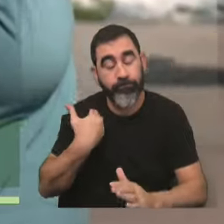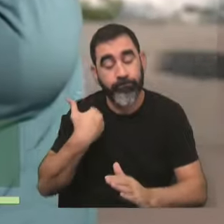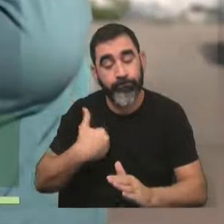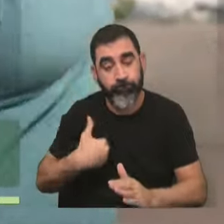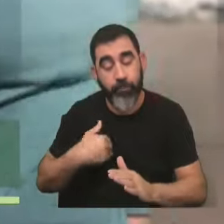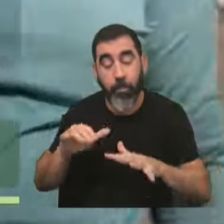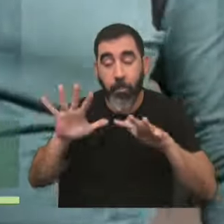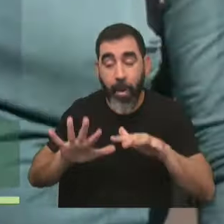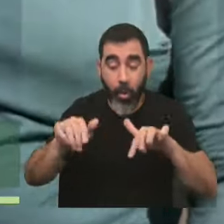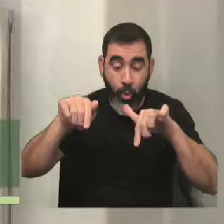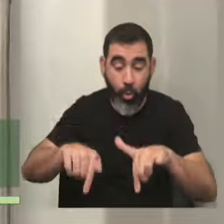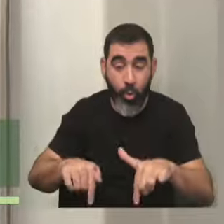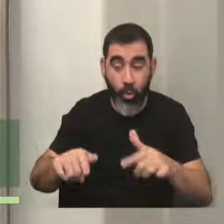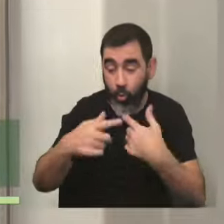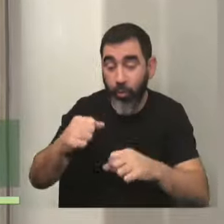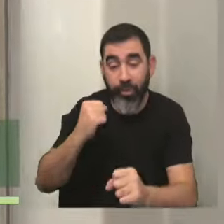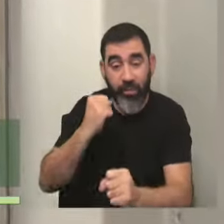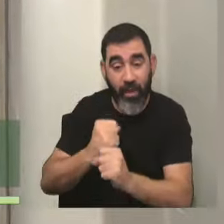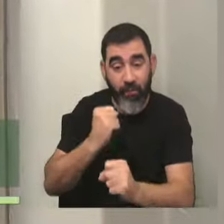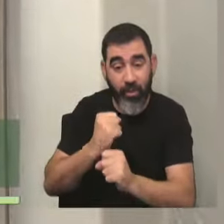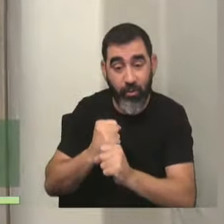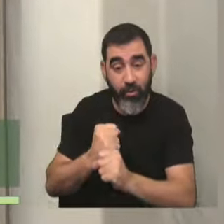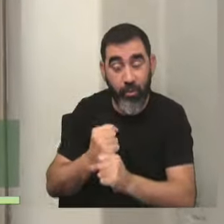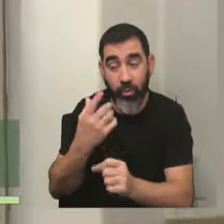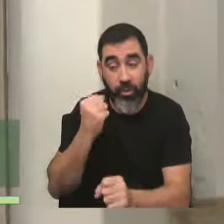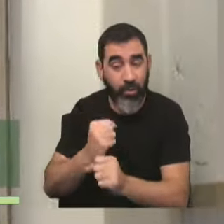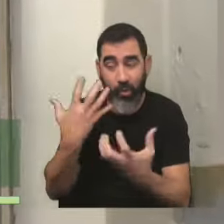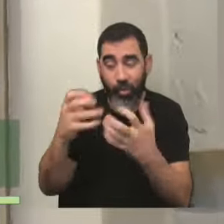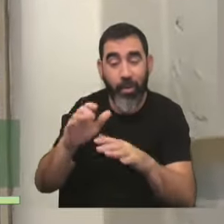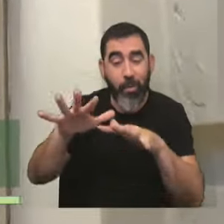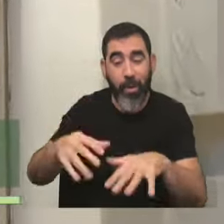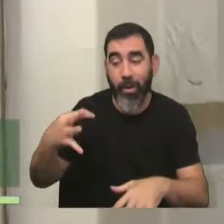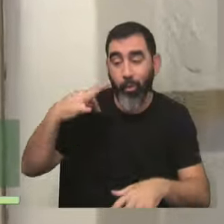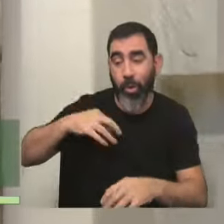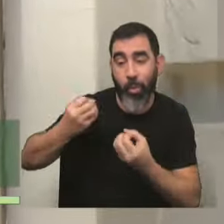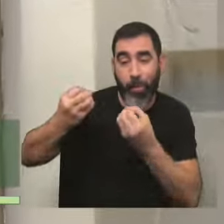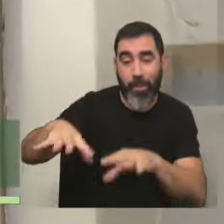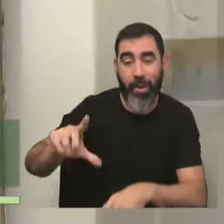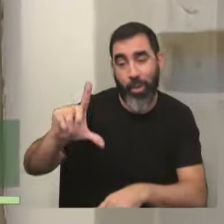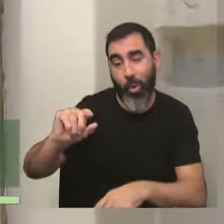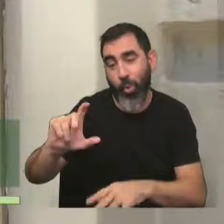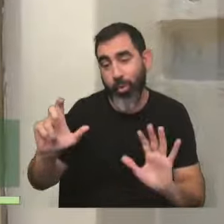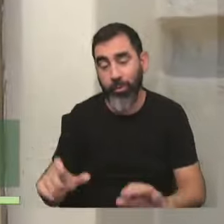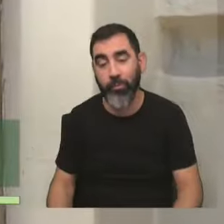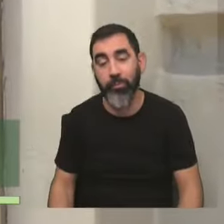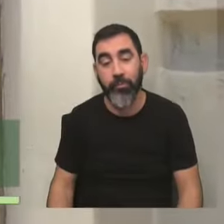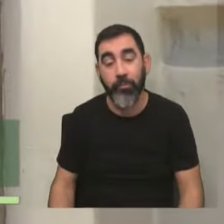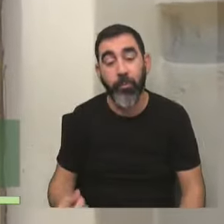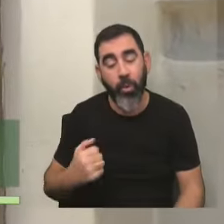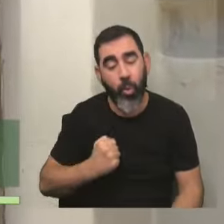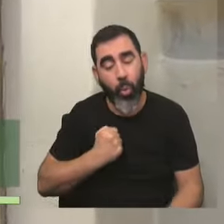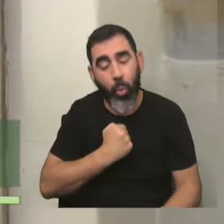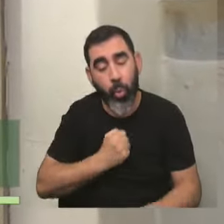estar de paro hoy primero como trabajadores a ningún trabajador le da graci estar de paro y perder su salario Sí pero duele mucho